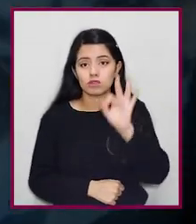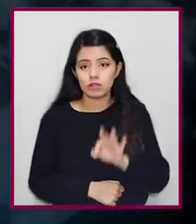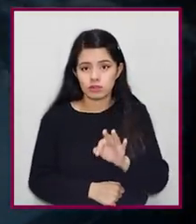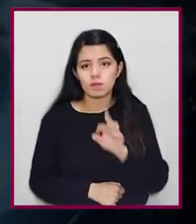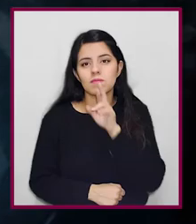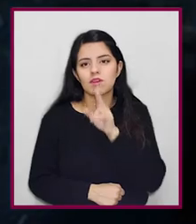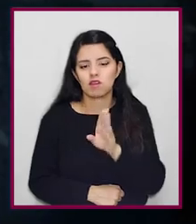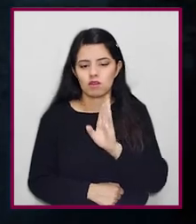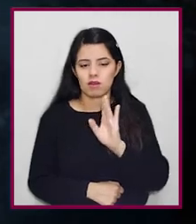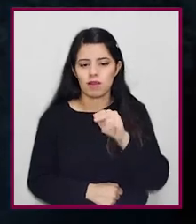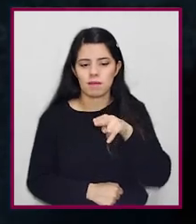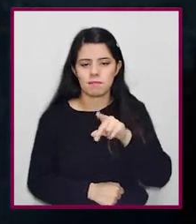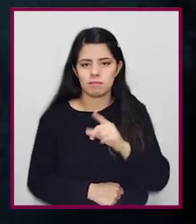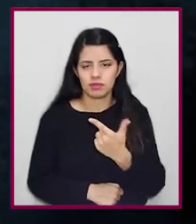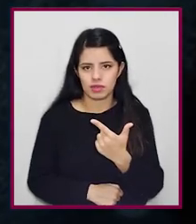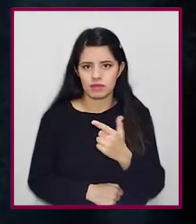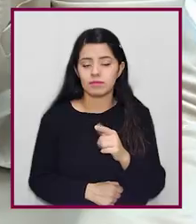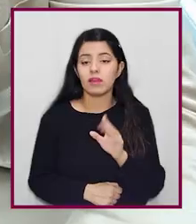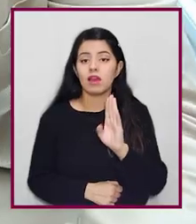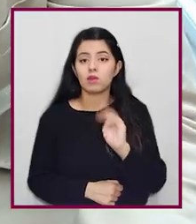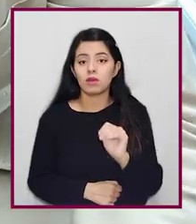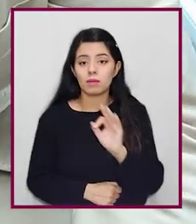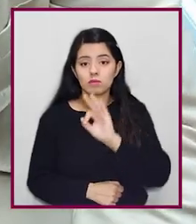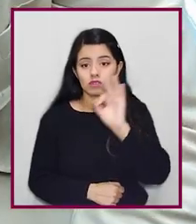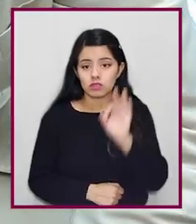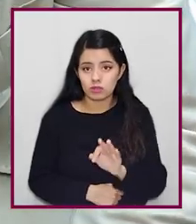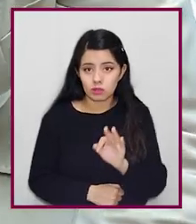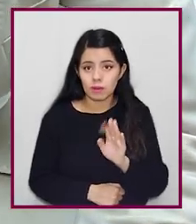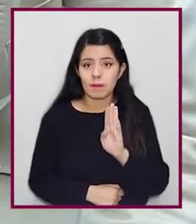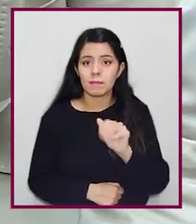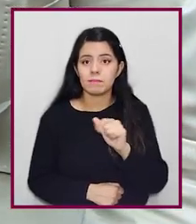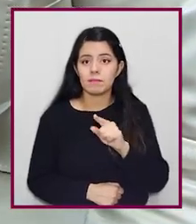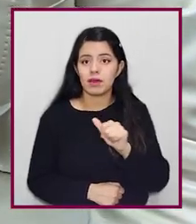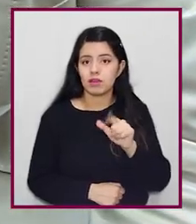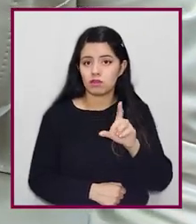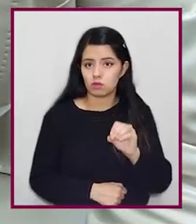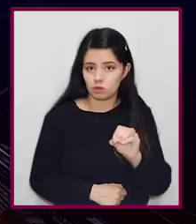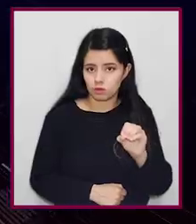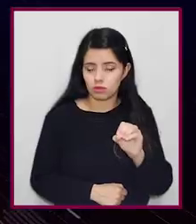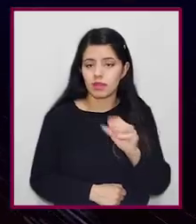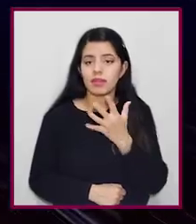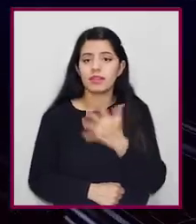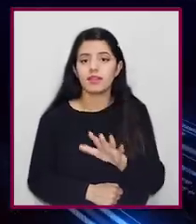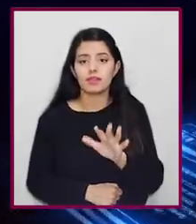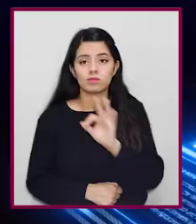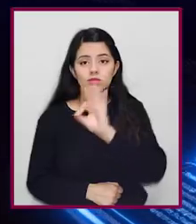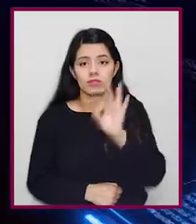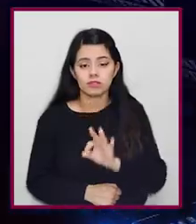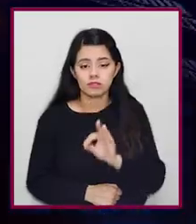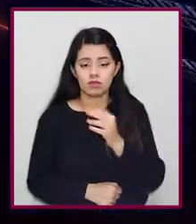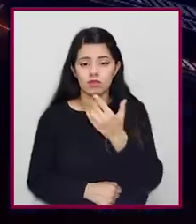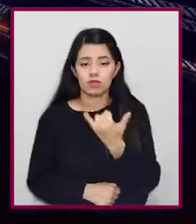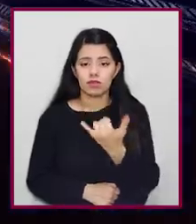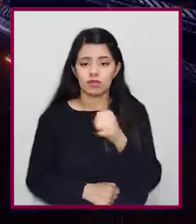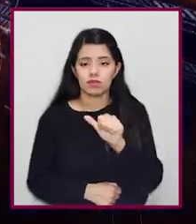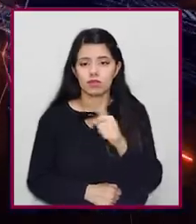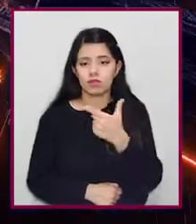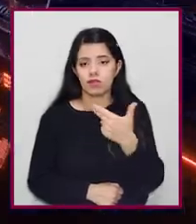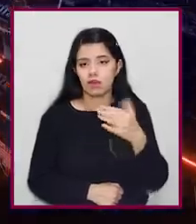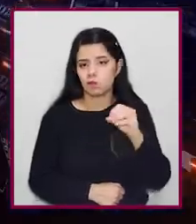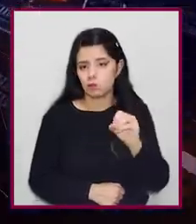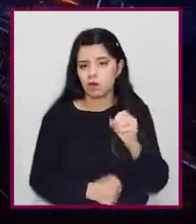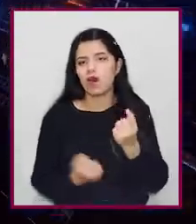buscador Bing, el 9% usa Baidu y el 2% Yahoo, por mencionarles